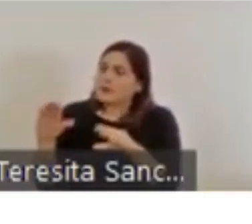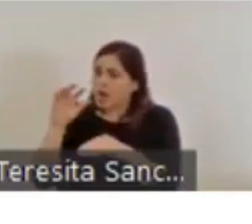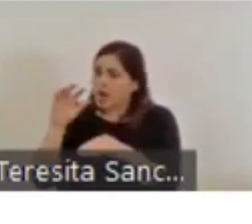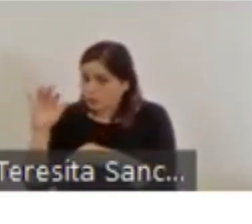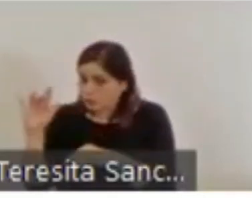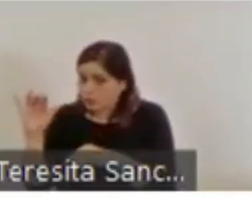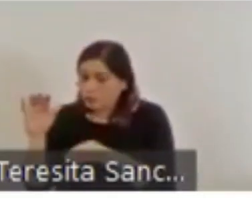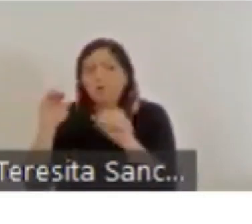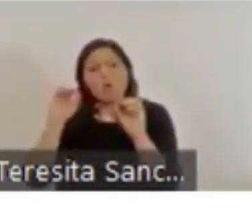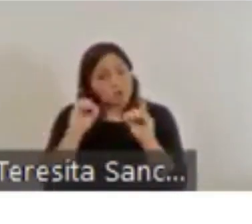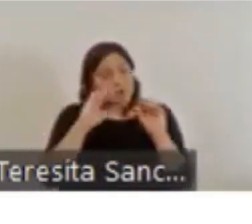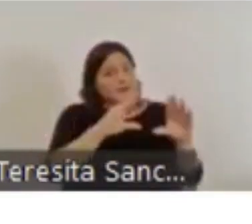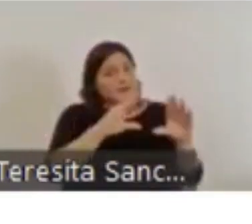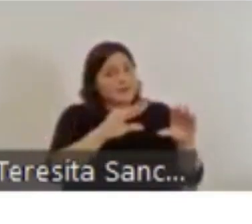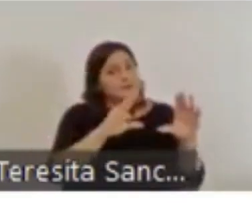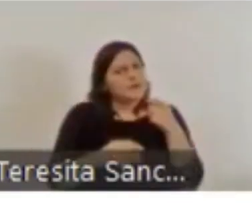enseñar